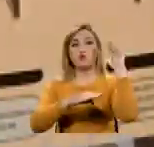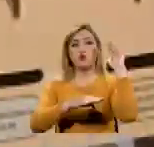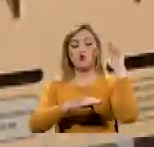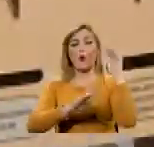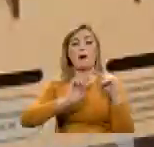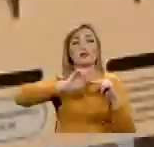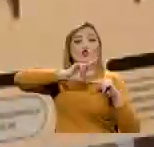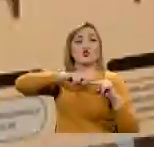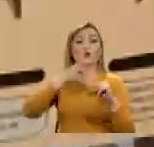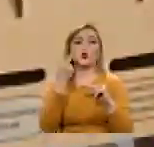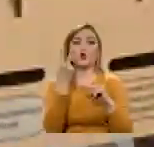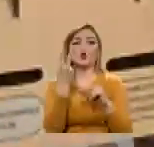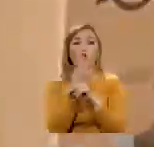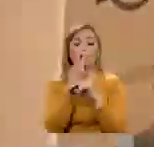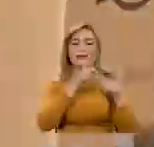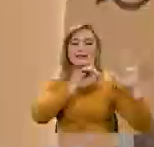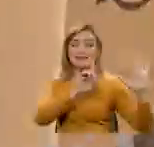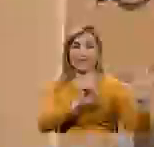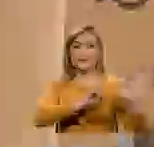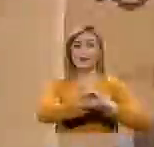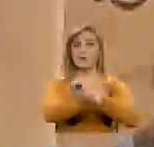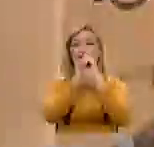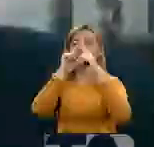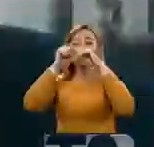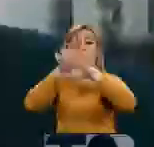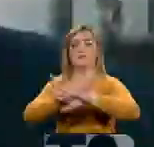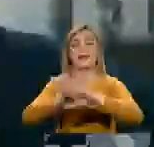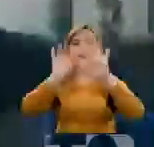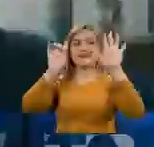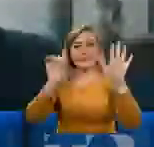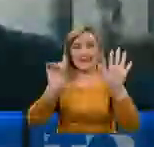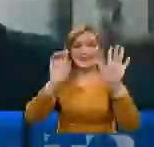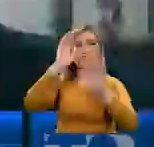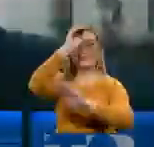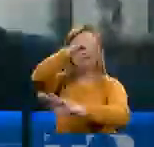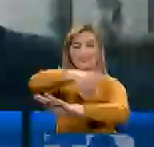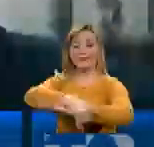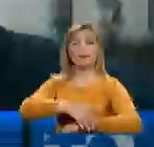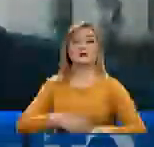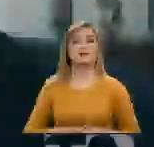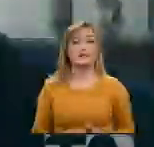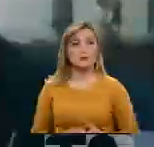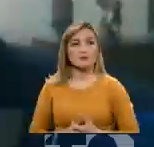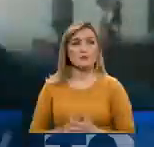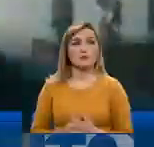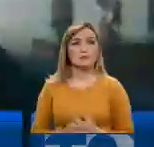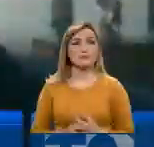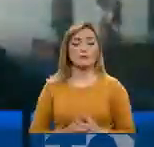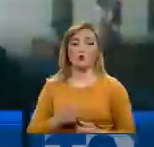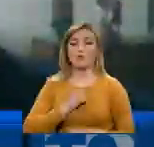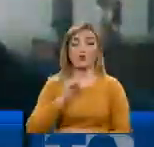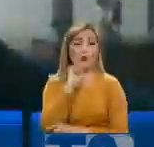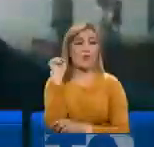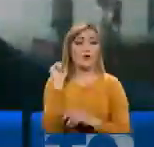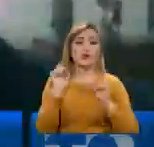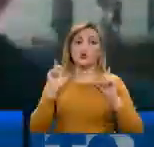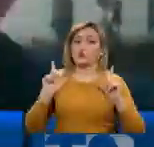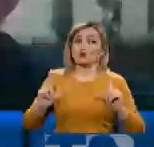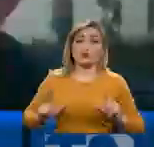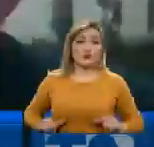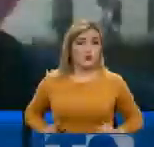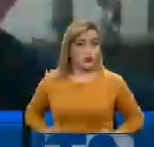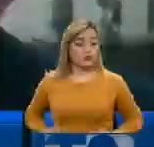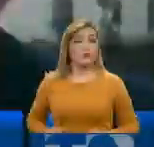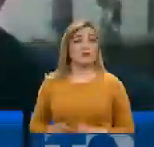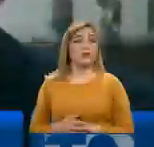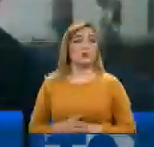inicie a las 6 de la mañana y termine a las 6 de la tarde. Con lo cual se abre la posibilidad de ejercer el derecho a la salud.